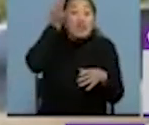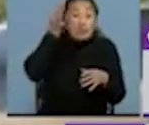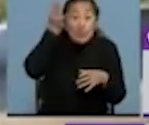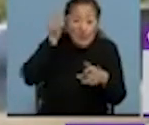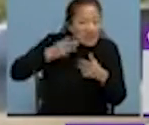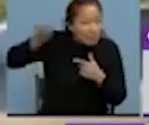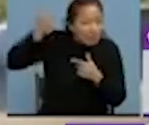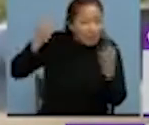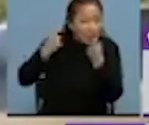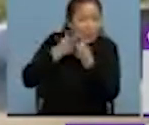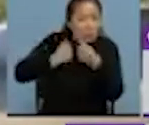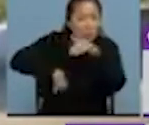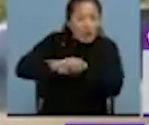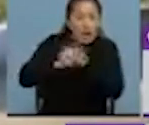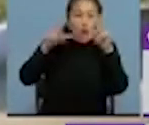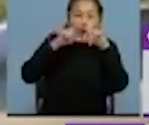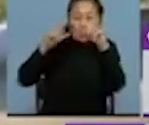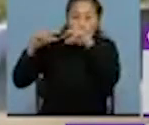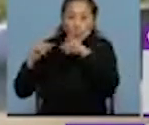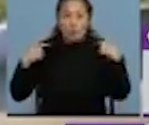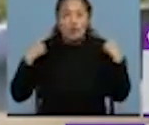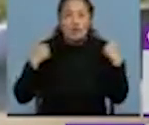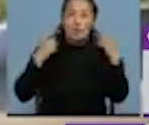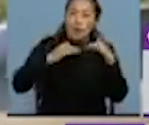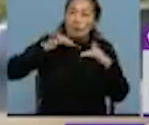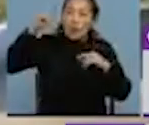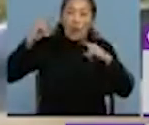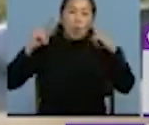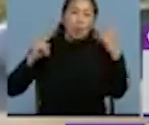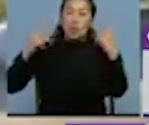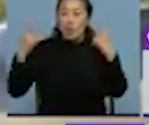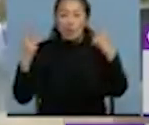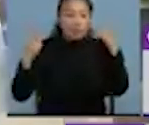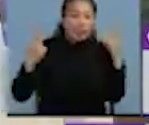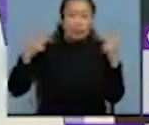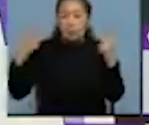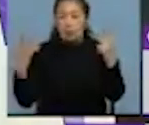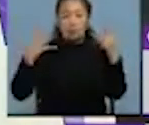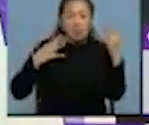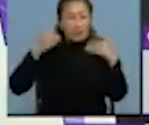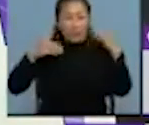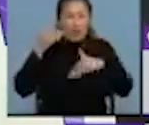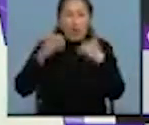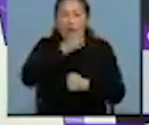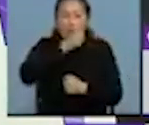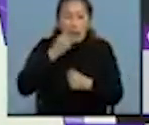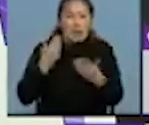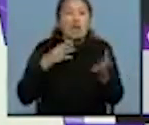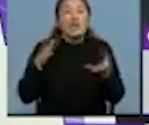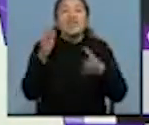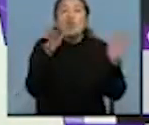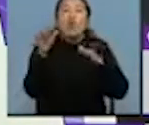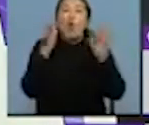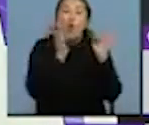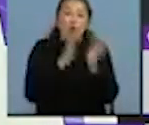Brasil, hablaban dos por día por número de camiseta en orden ascendente. 1 y 2 un día, 3 y 4 el otro día, 5 y 6, y así. Una cuestión de orden